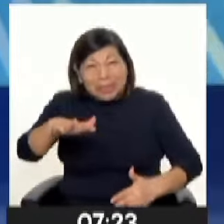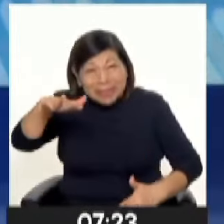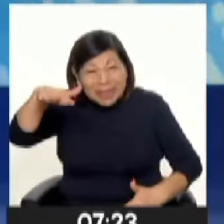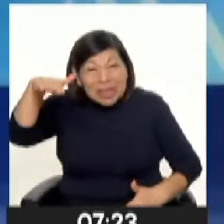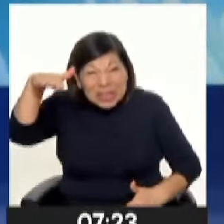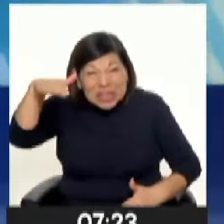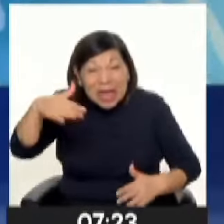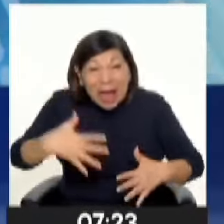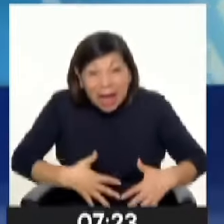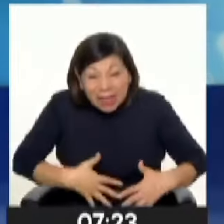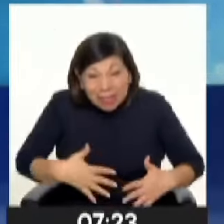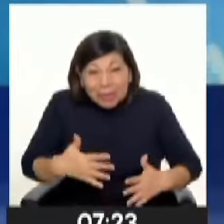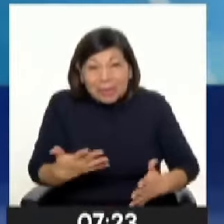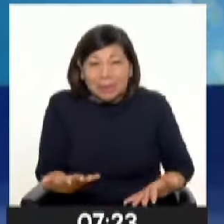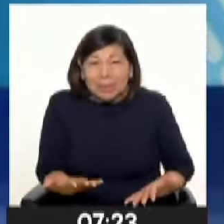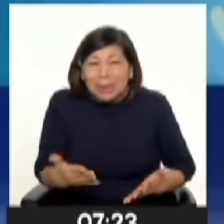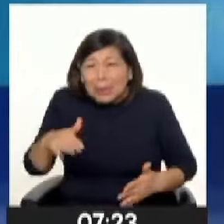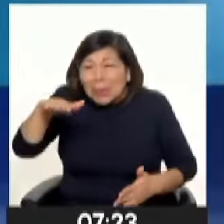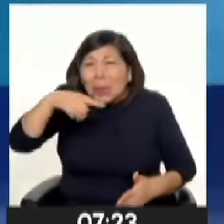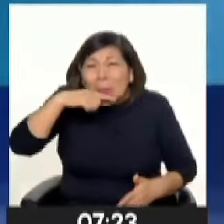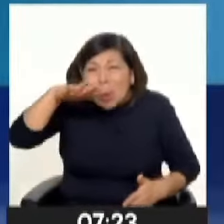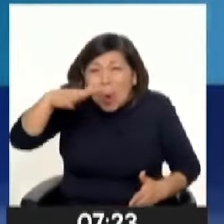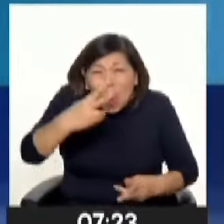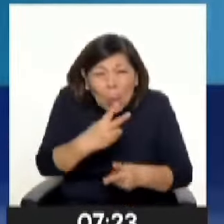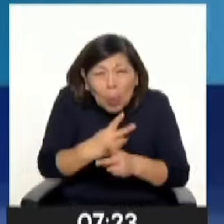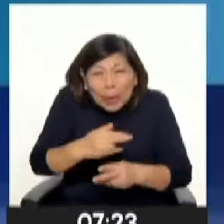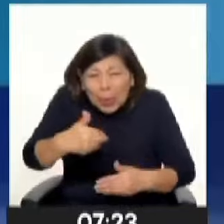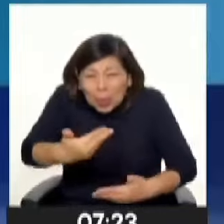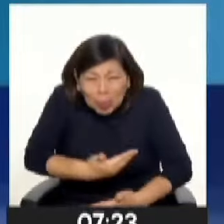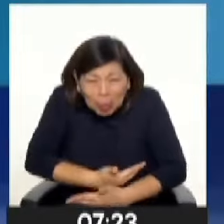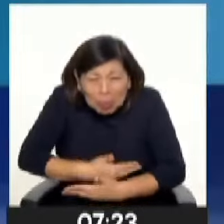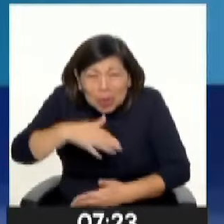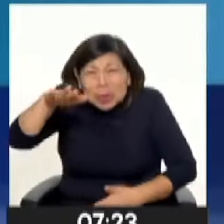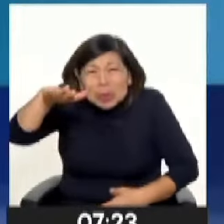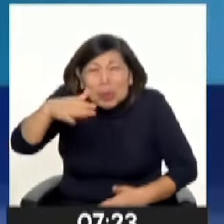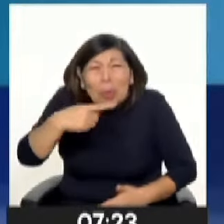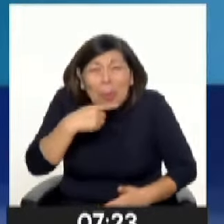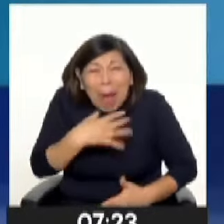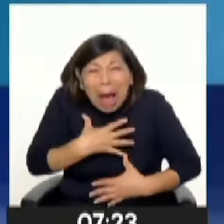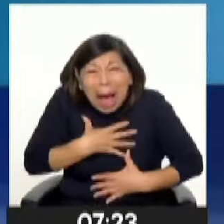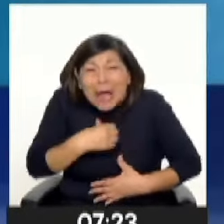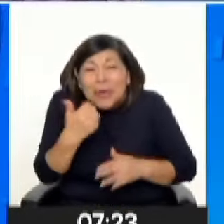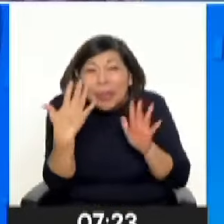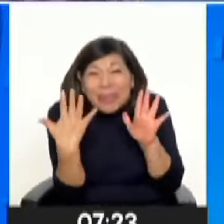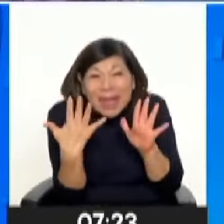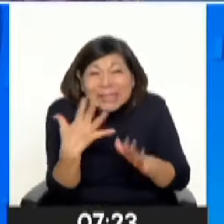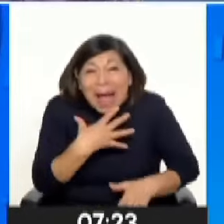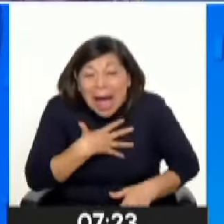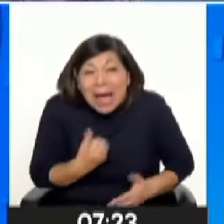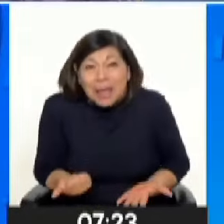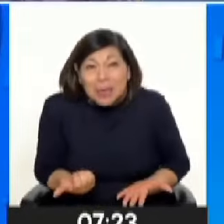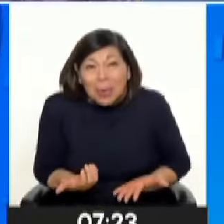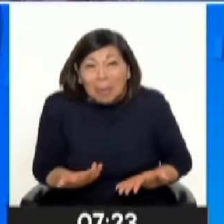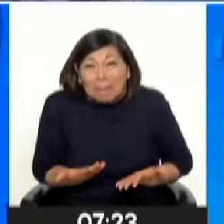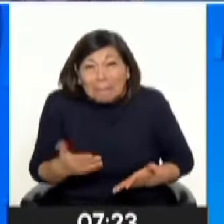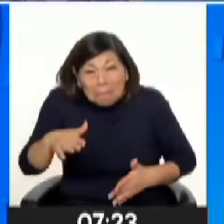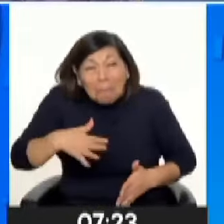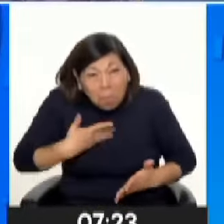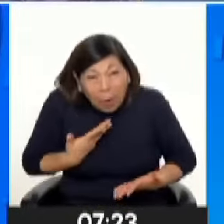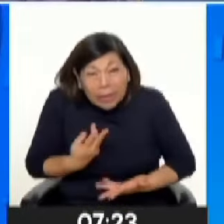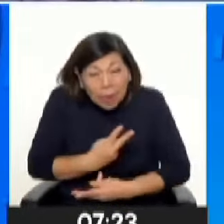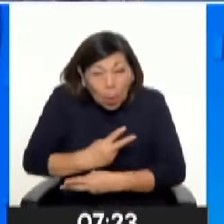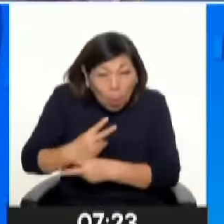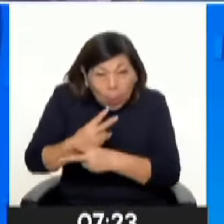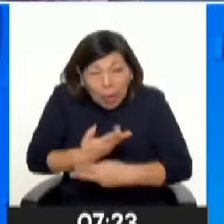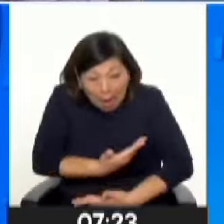y intente criar, o sea, es una niña de 10, ¿cómo va a criar a otro niño? O sea, no tiene, desde el punto de vista biológico, ya eso es